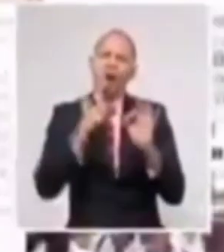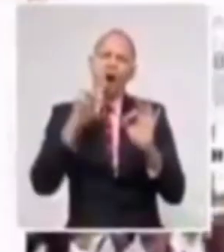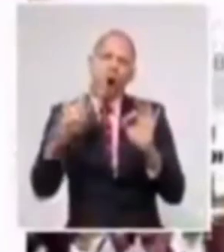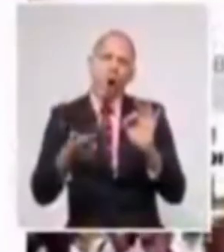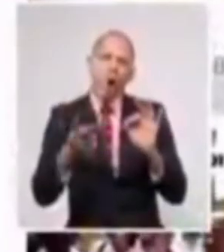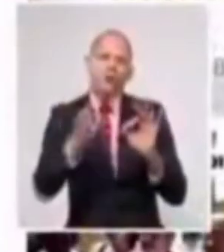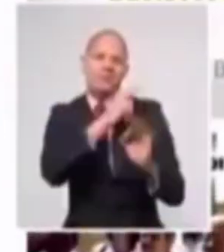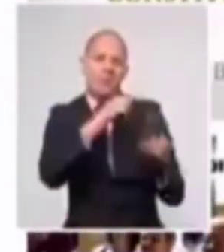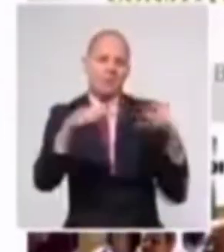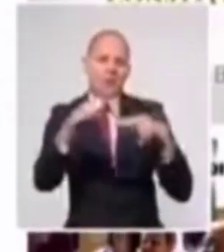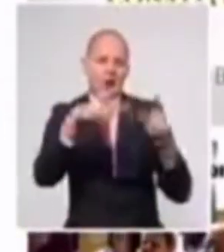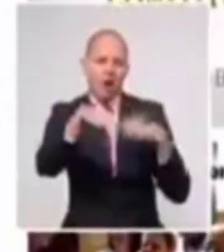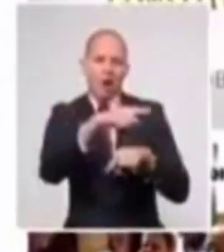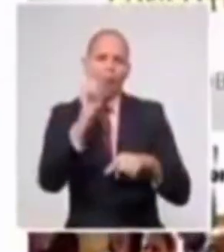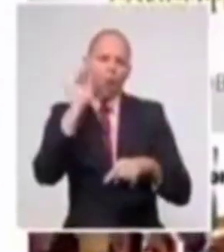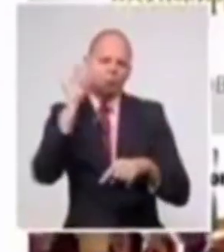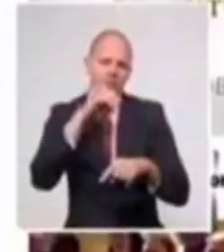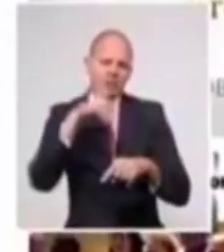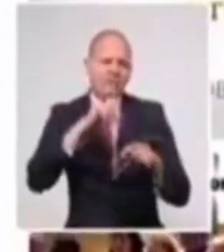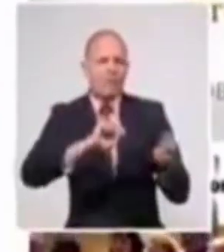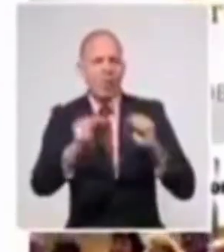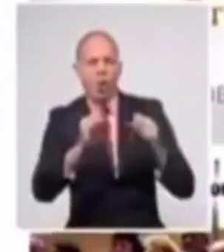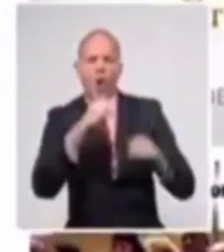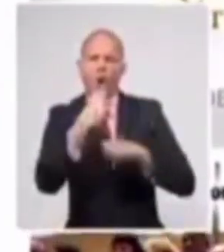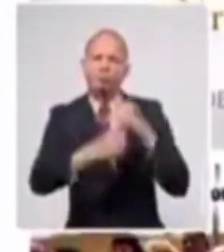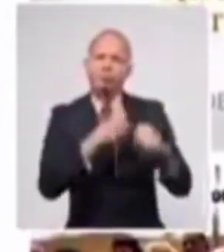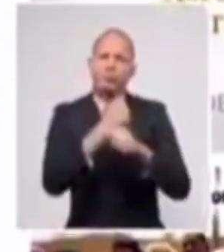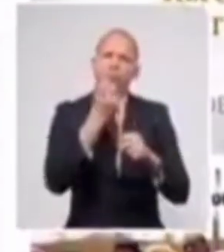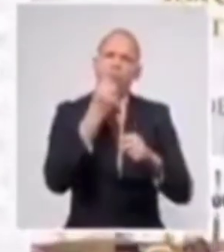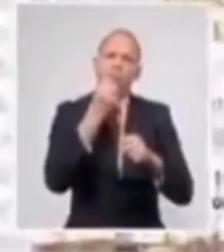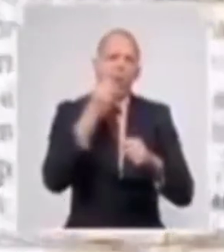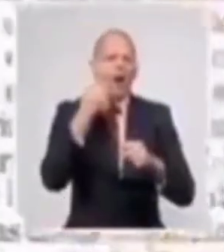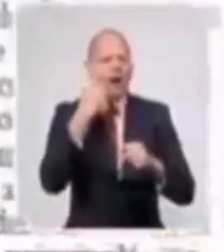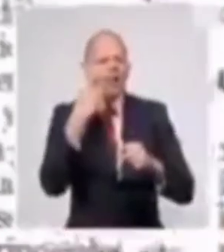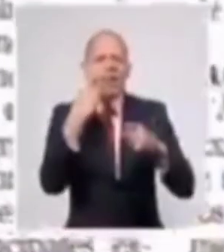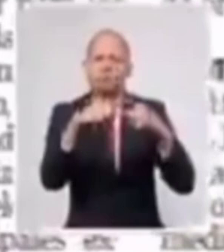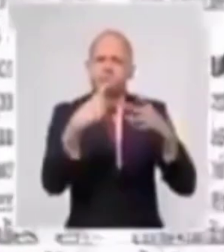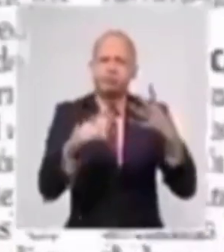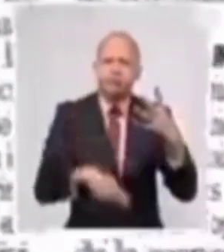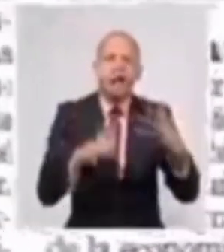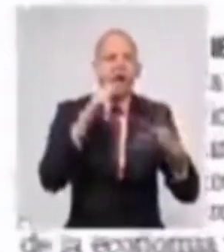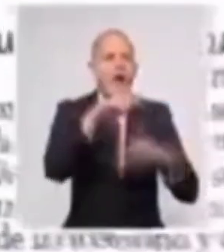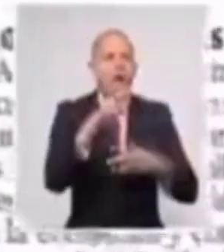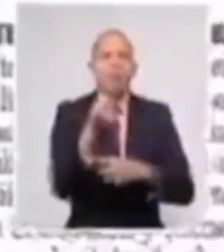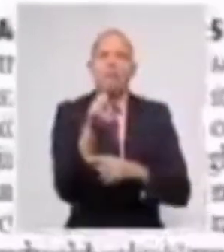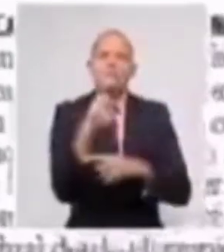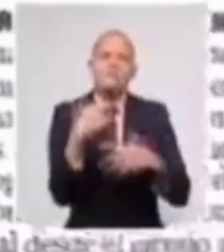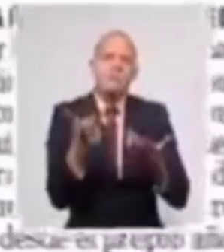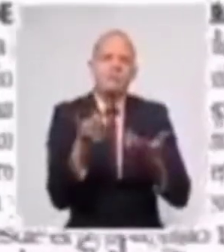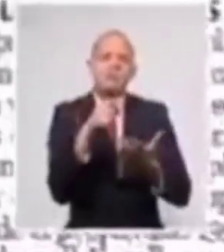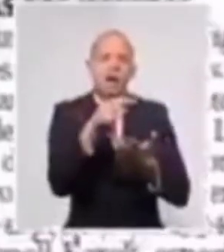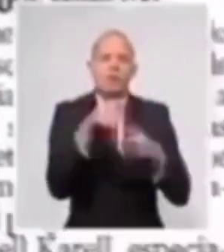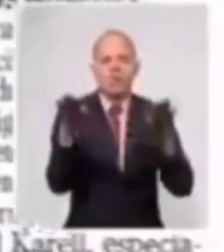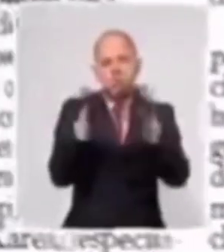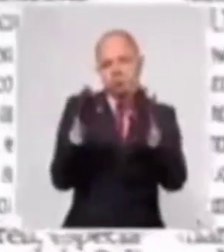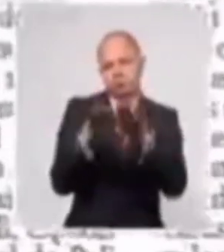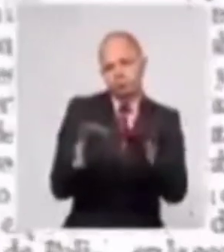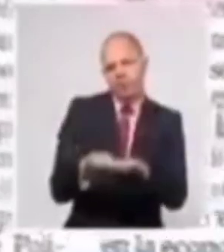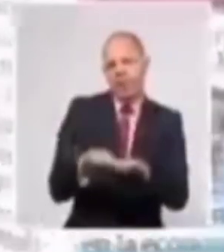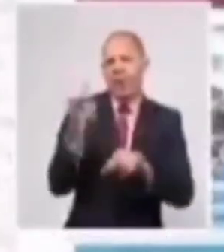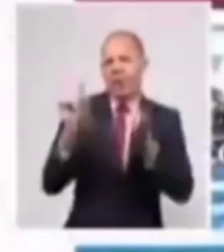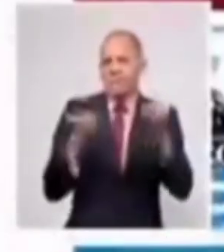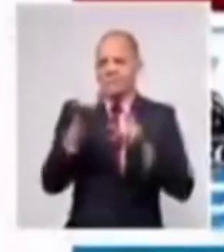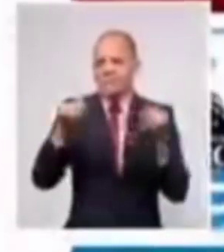dirección administrativa al uso de instrumentos financieros para que los precios puedan ofrecer señales para un mejor desempeño de los